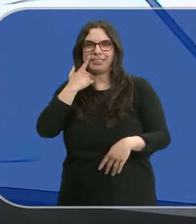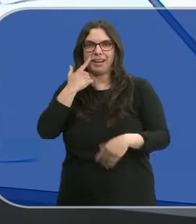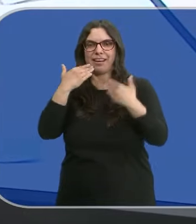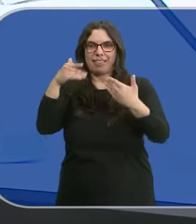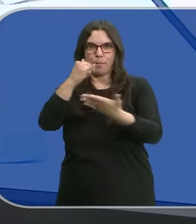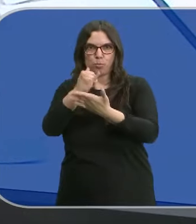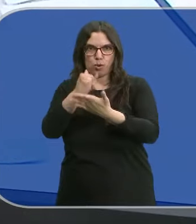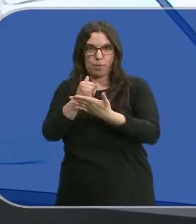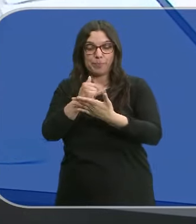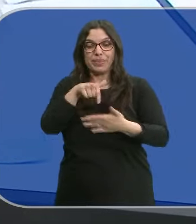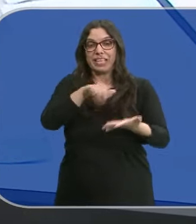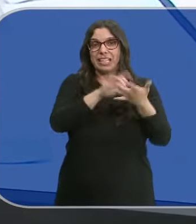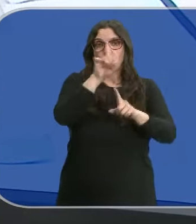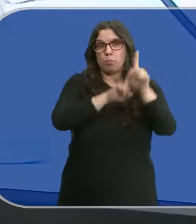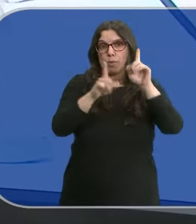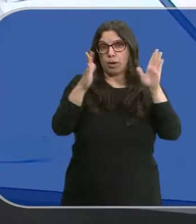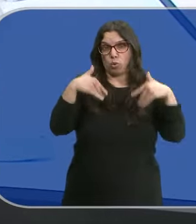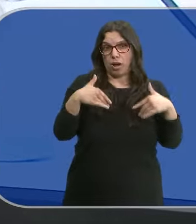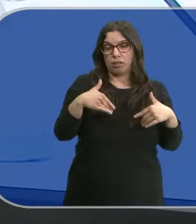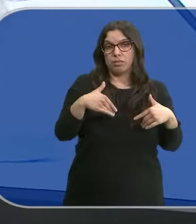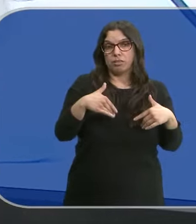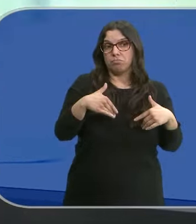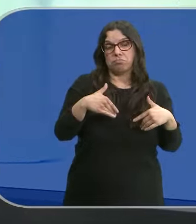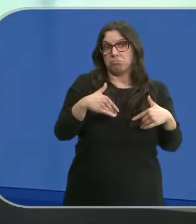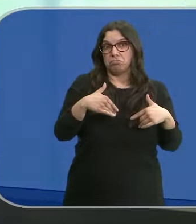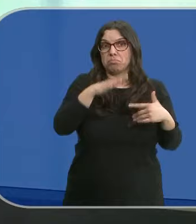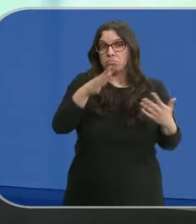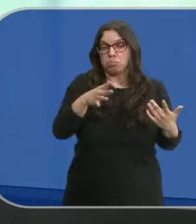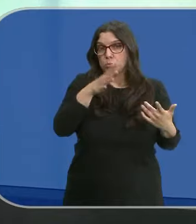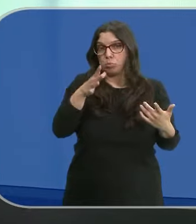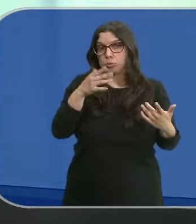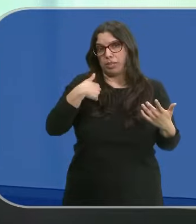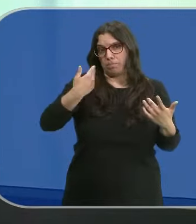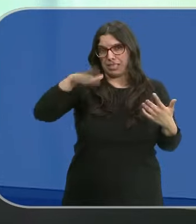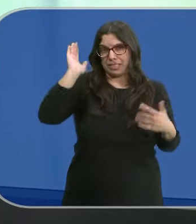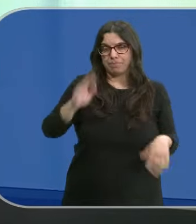En el caso de Castilla y León no existiría ese problema. Más bien, al contrario, Andrea.